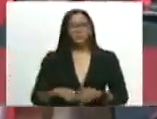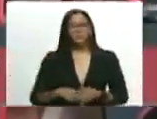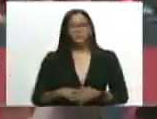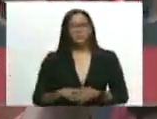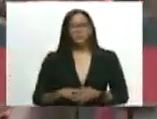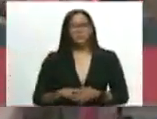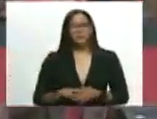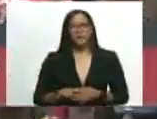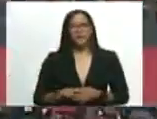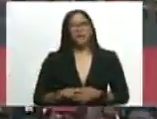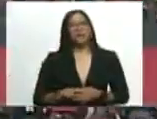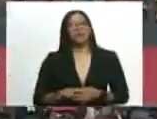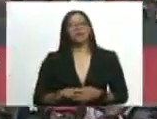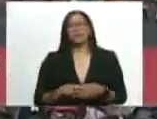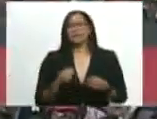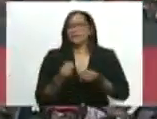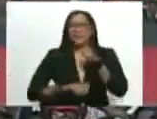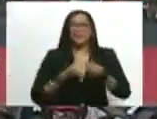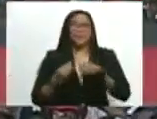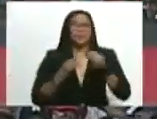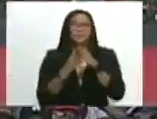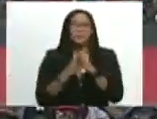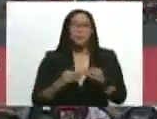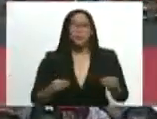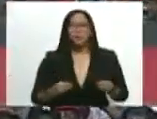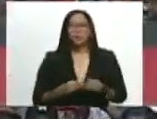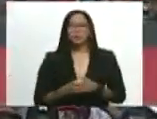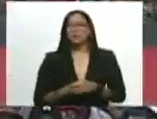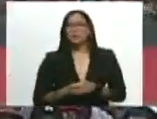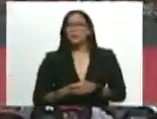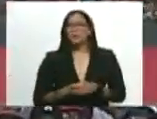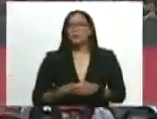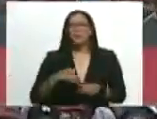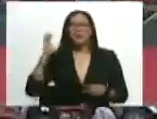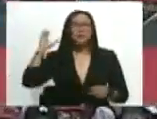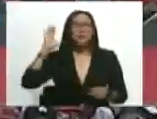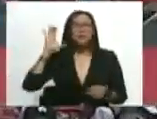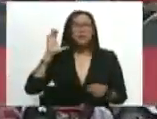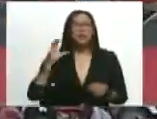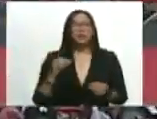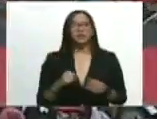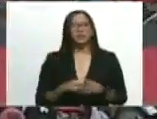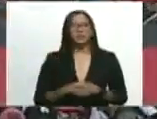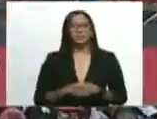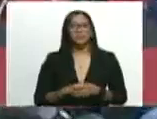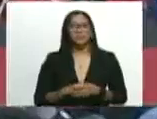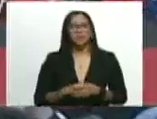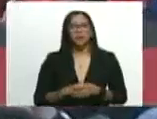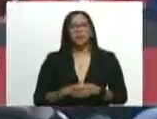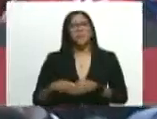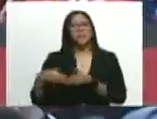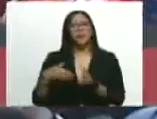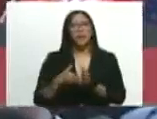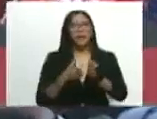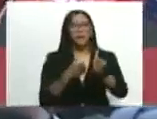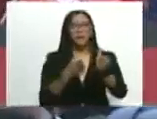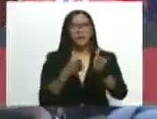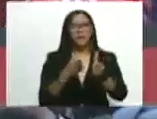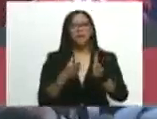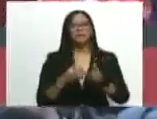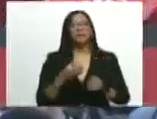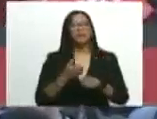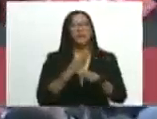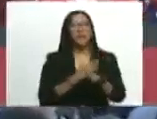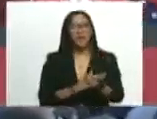y se las inventaron todas e intentaron ahogarnos por la vía de bloquear